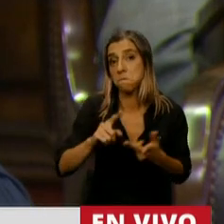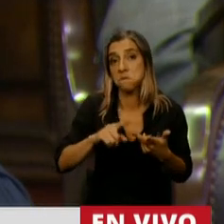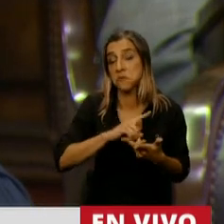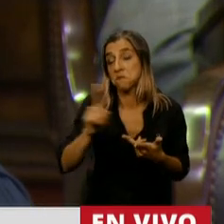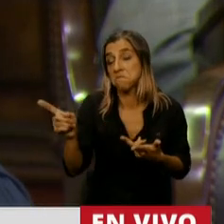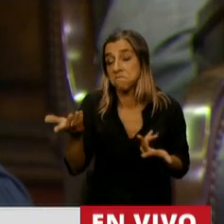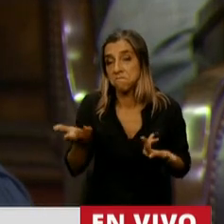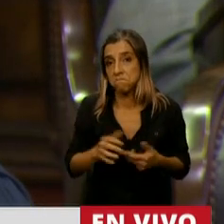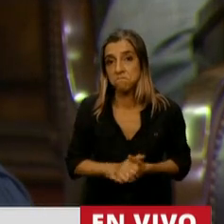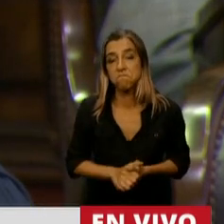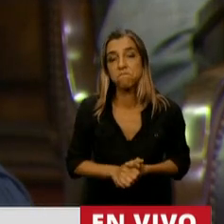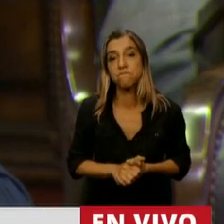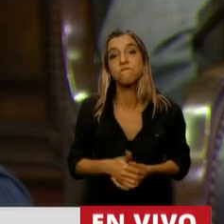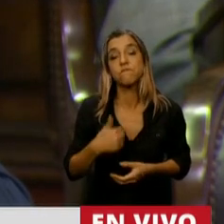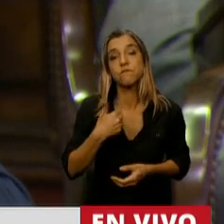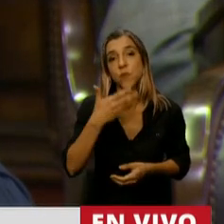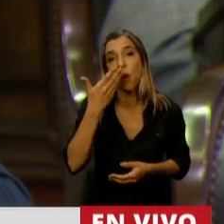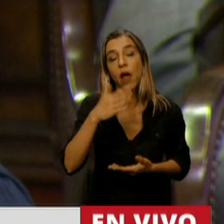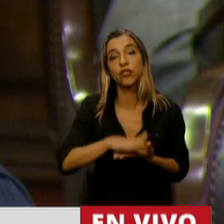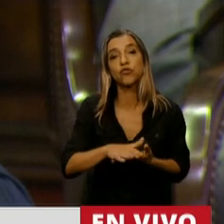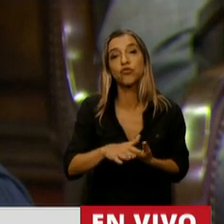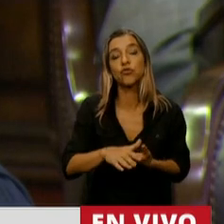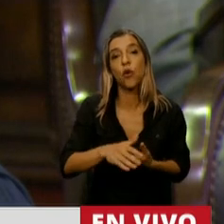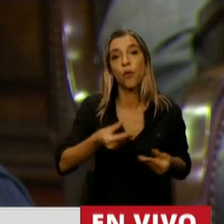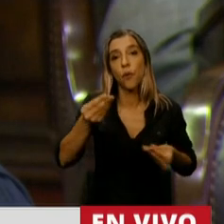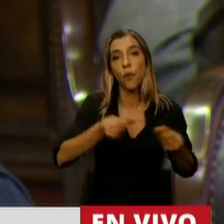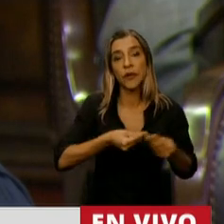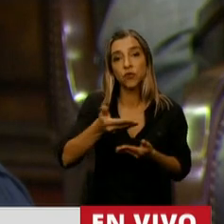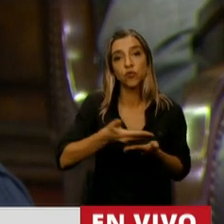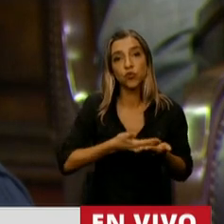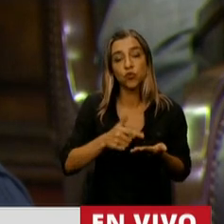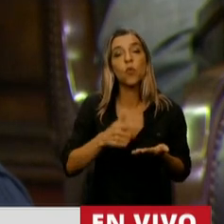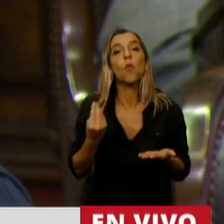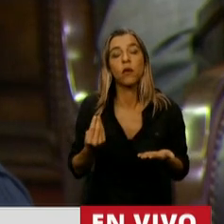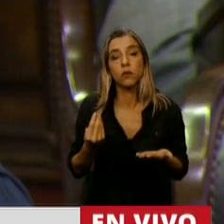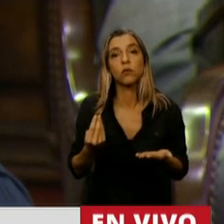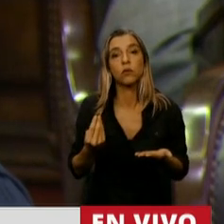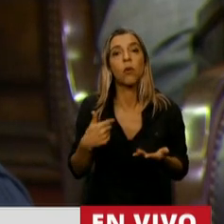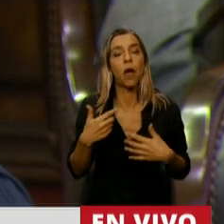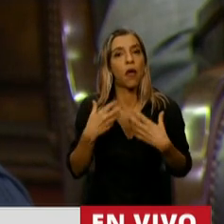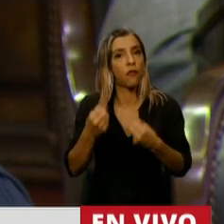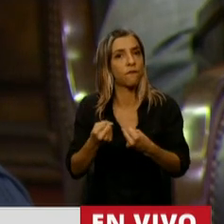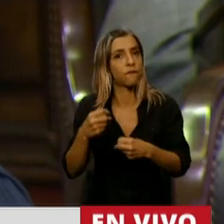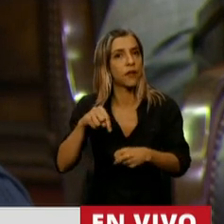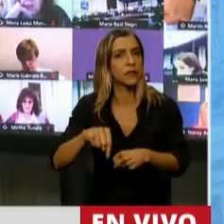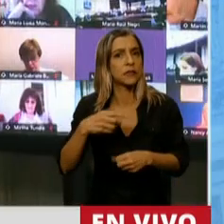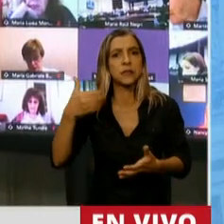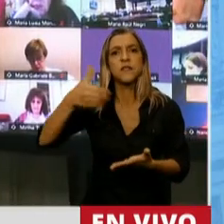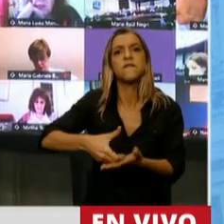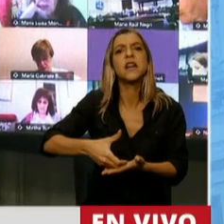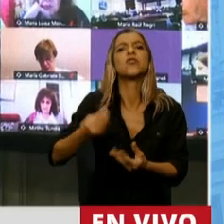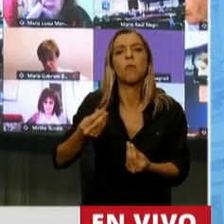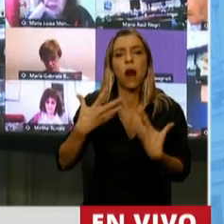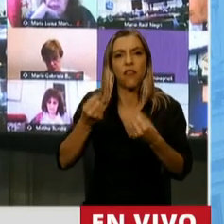a hablar del presupuesto de la defensa de la inversión que la argentina le dedica a la